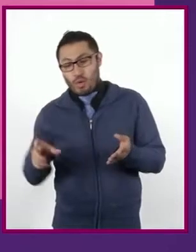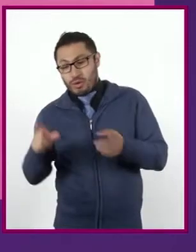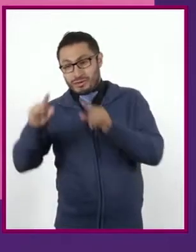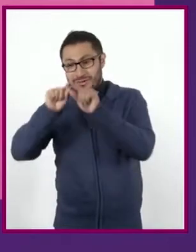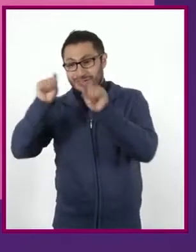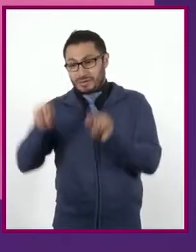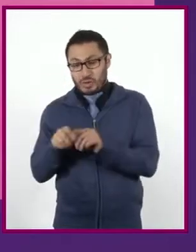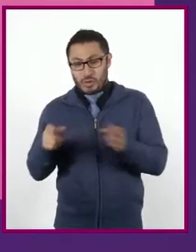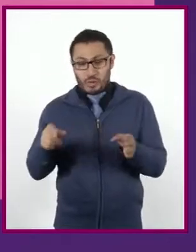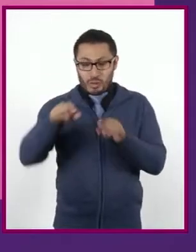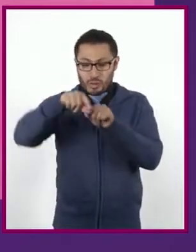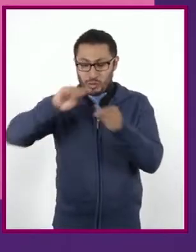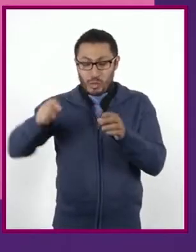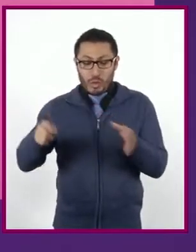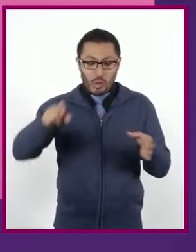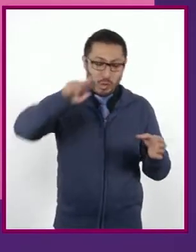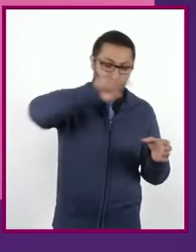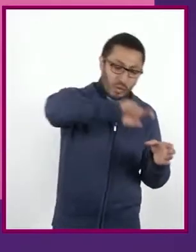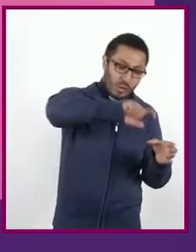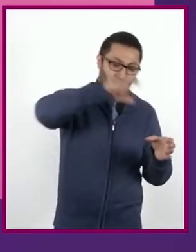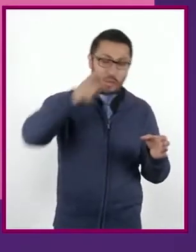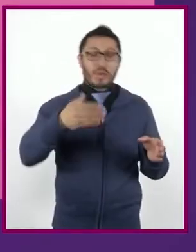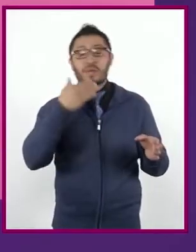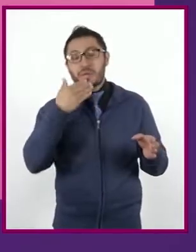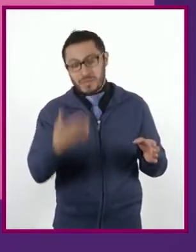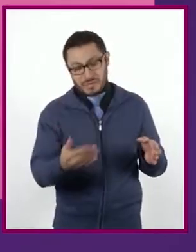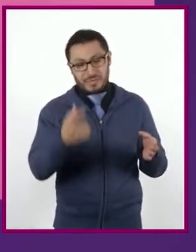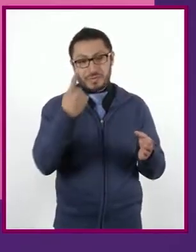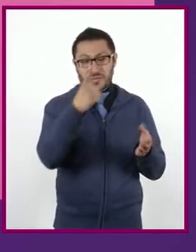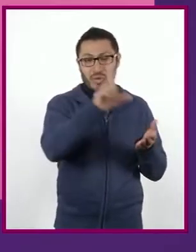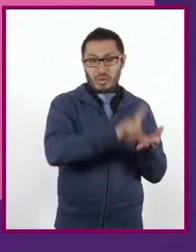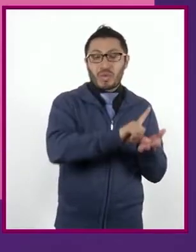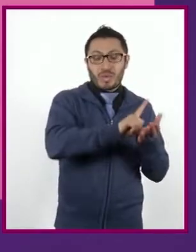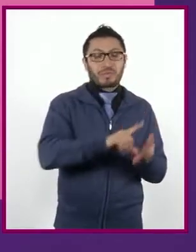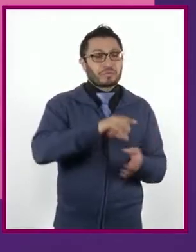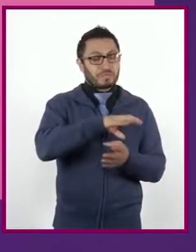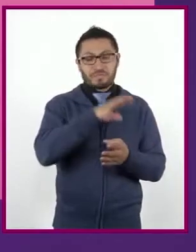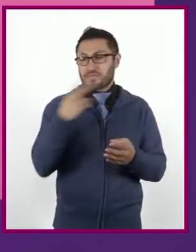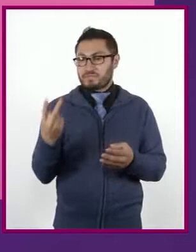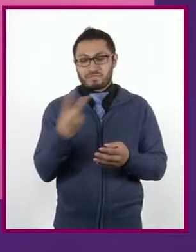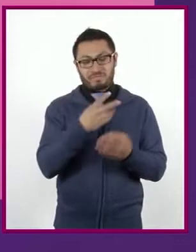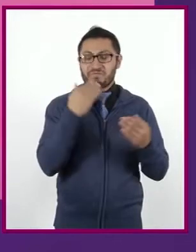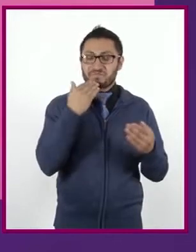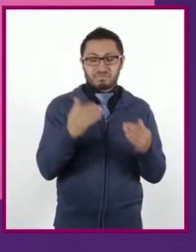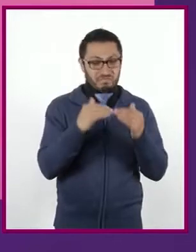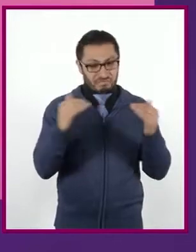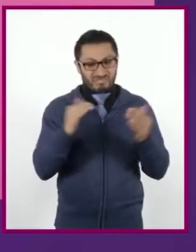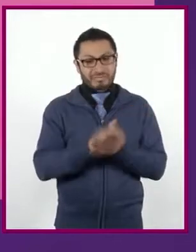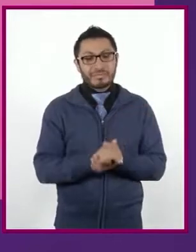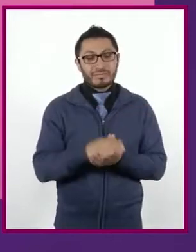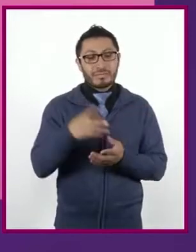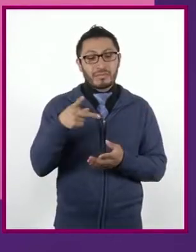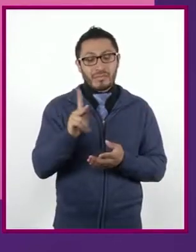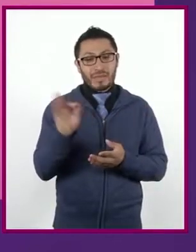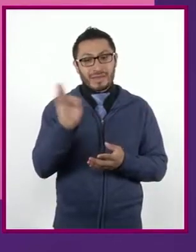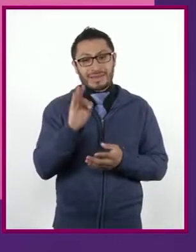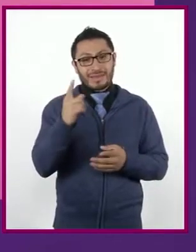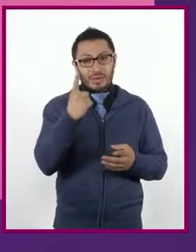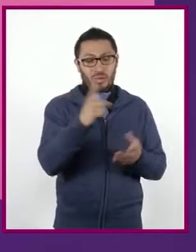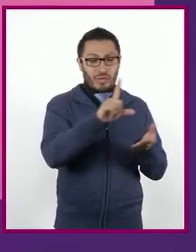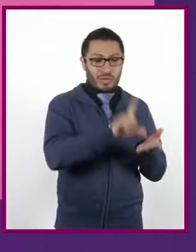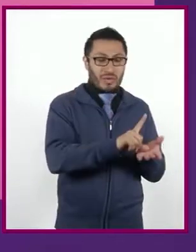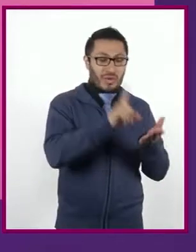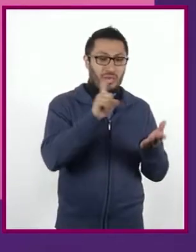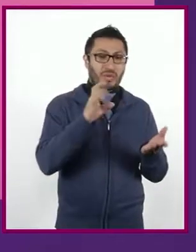entonces degustarás una deliciosa gelatina. Y si se te ocurre poner dos sobres en un litro de agua caliente, te